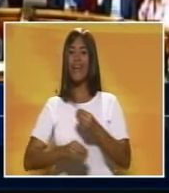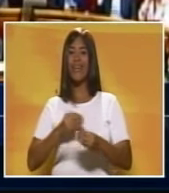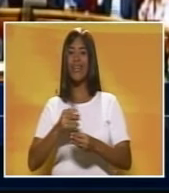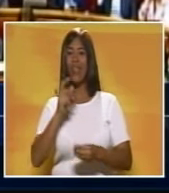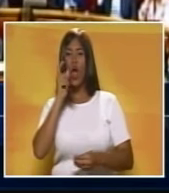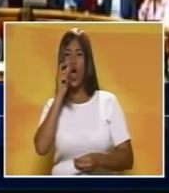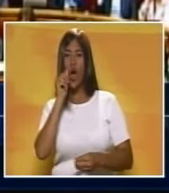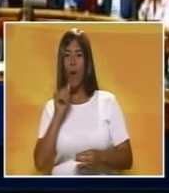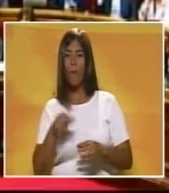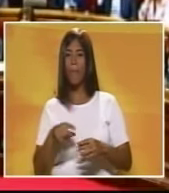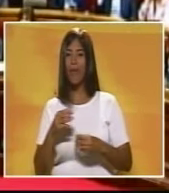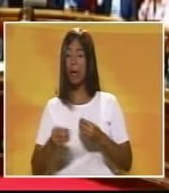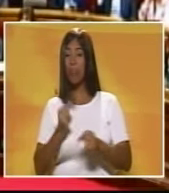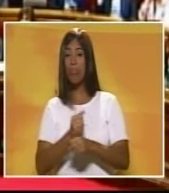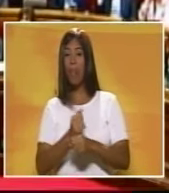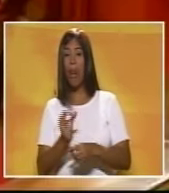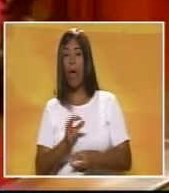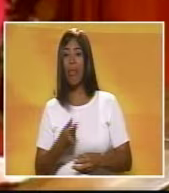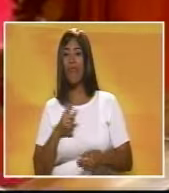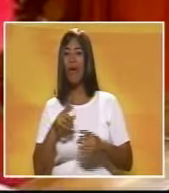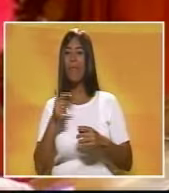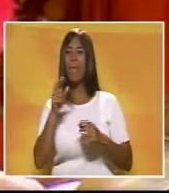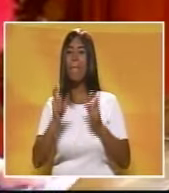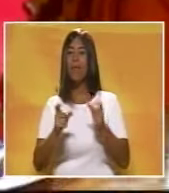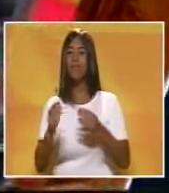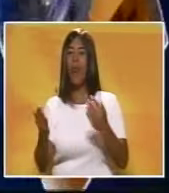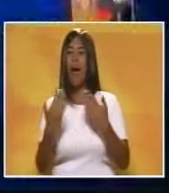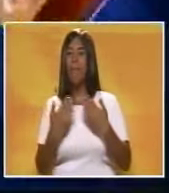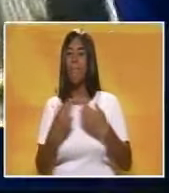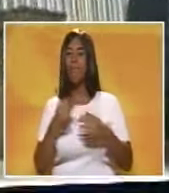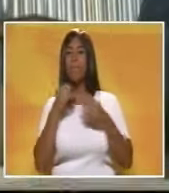Torra, quien ha perdido mayoría parlamentaria.